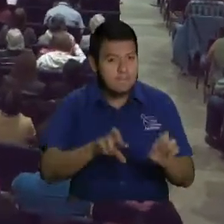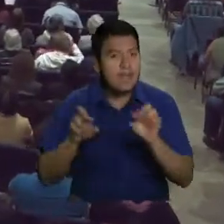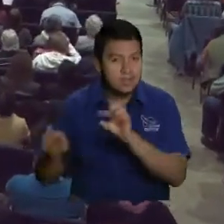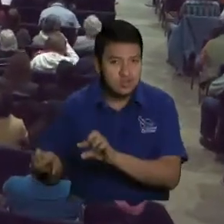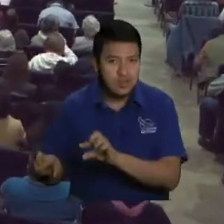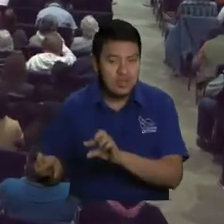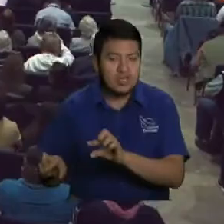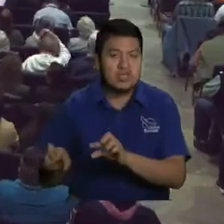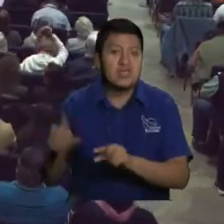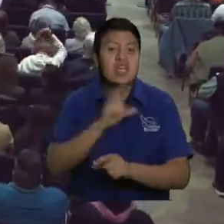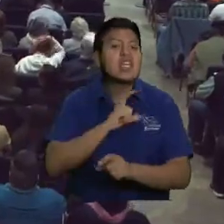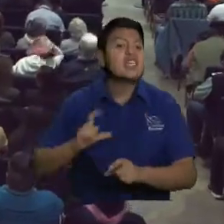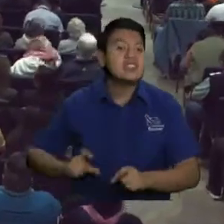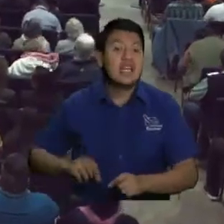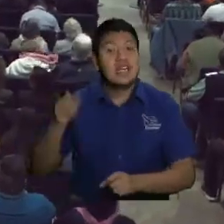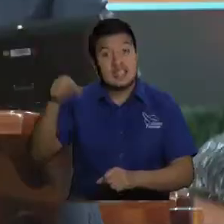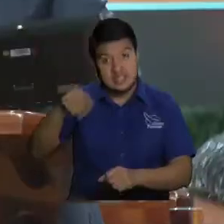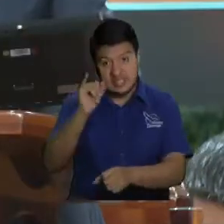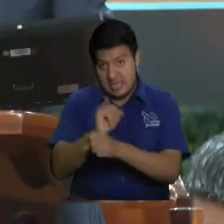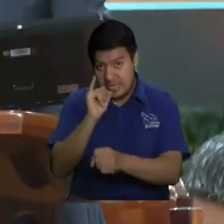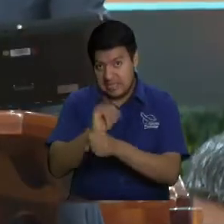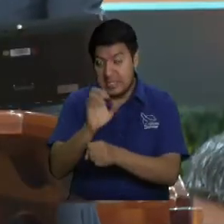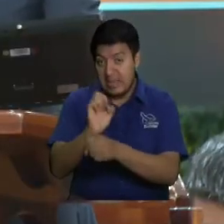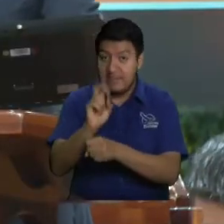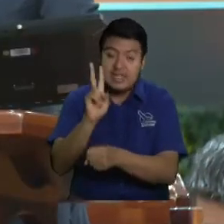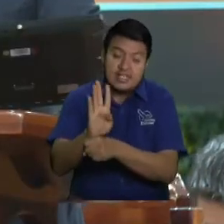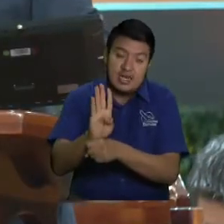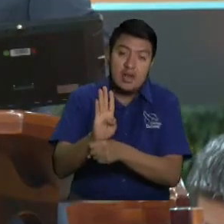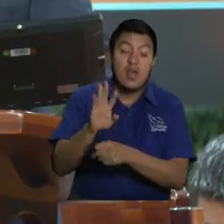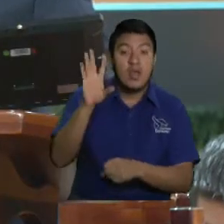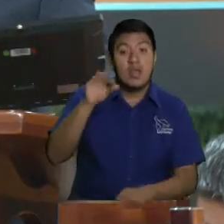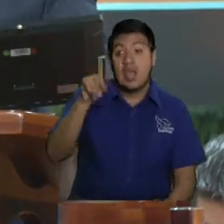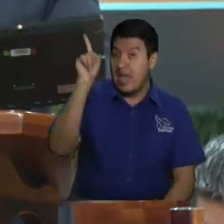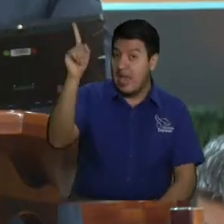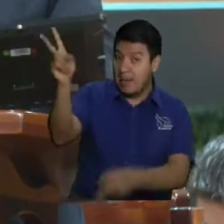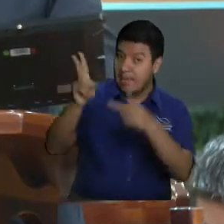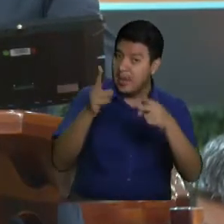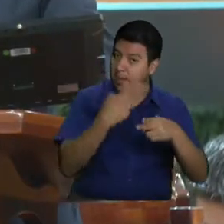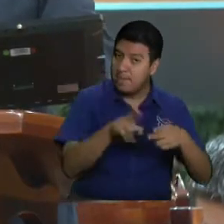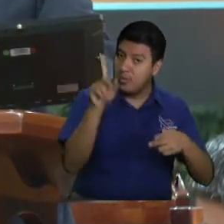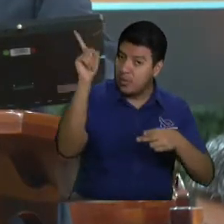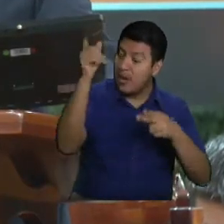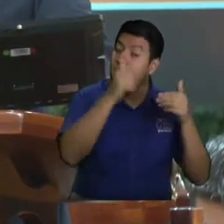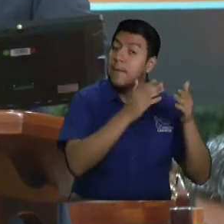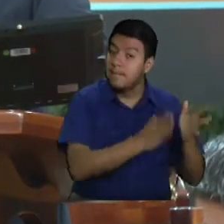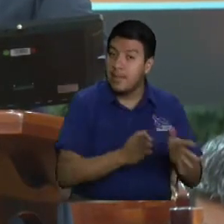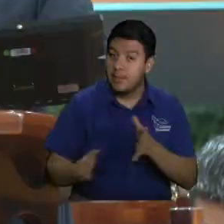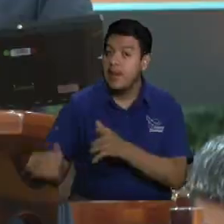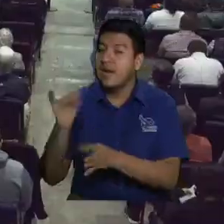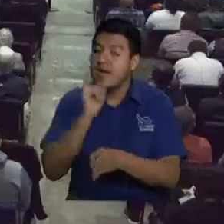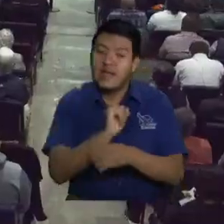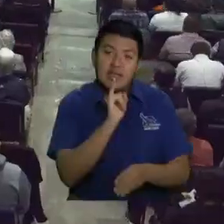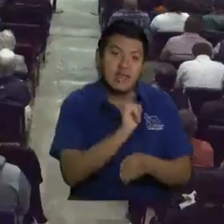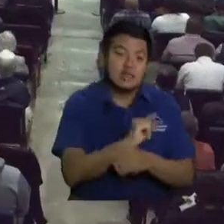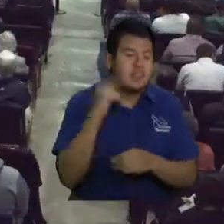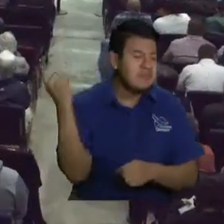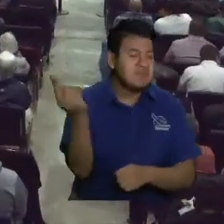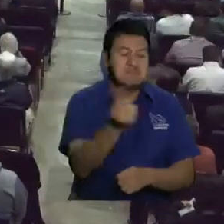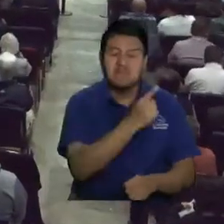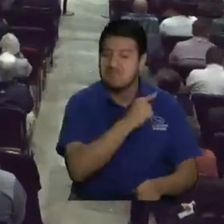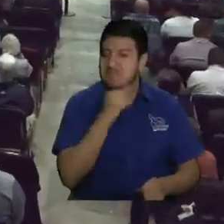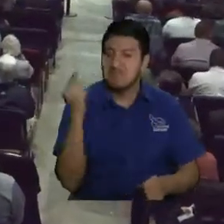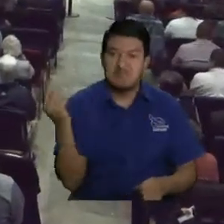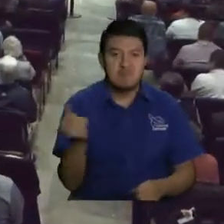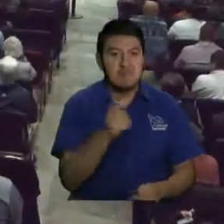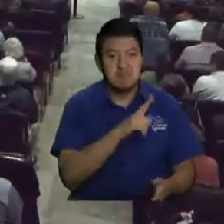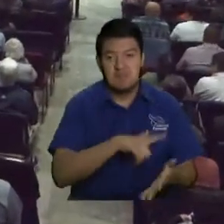¿Por qué razón? Porque Él viene pronto y Él está preparando a su novia en todos lados.